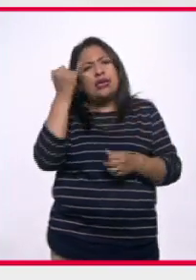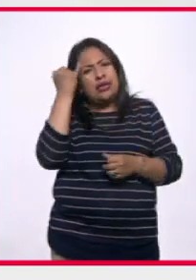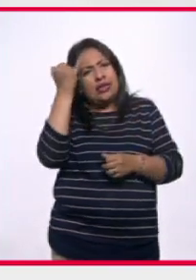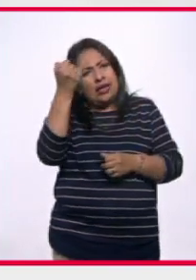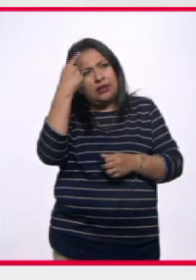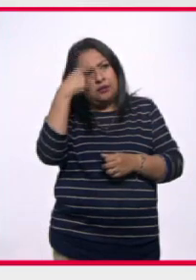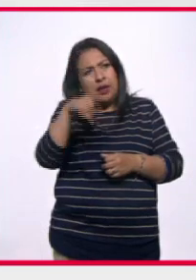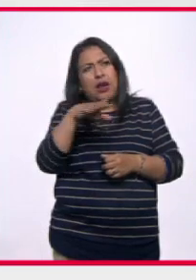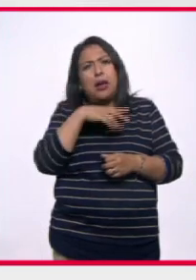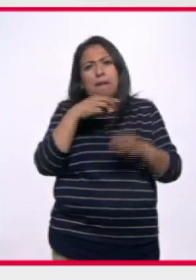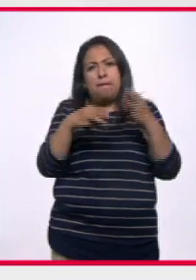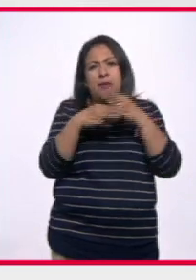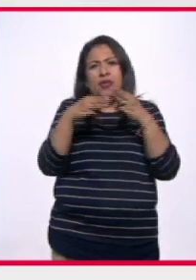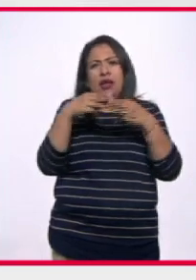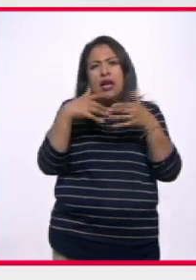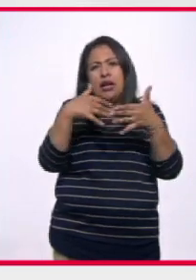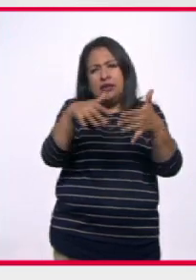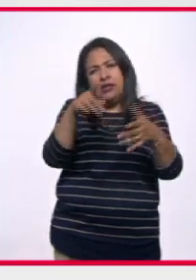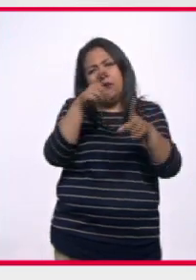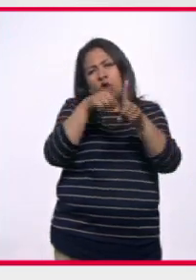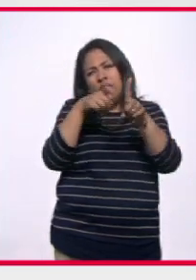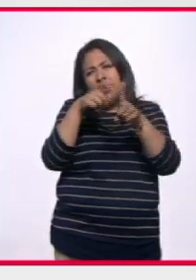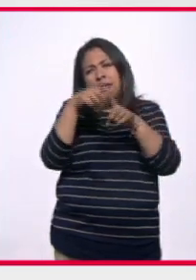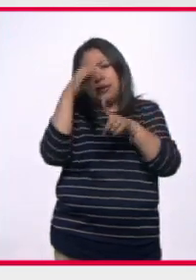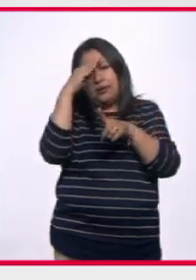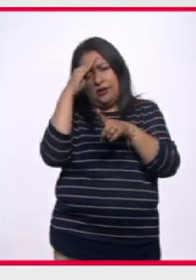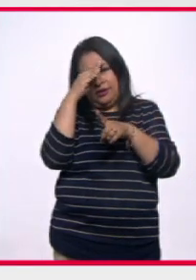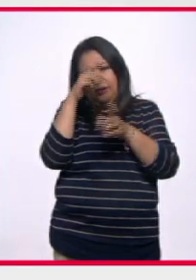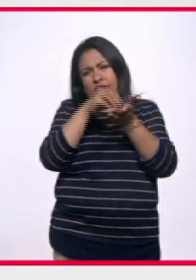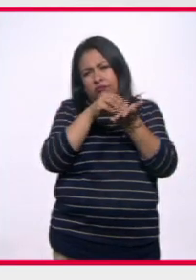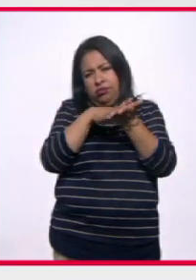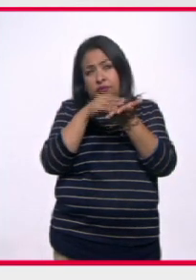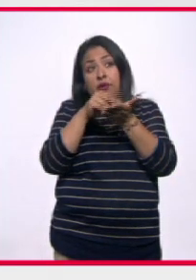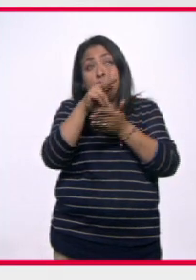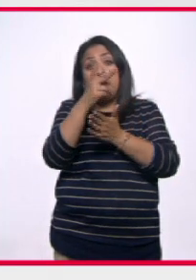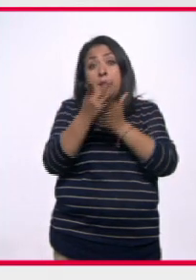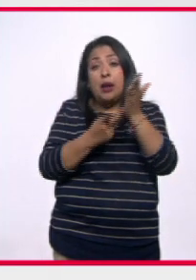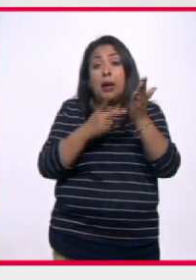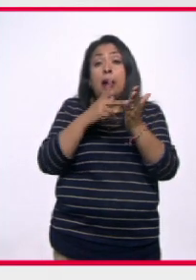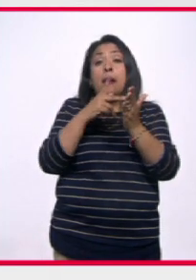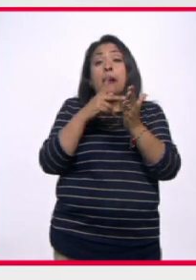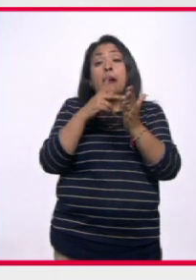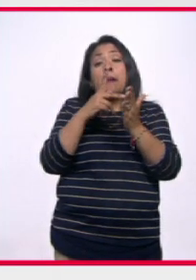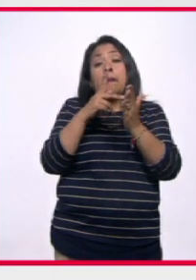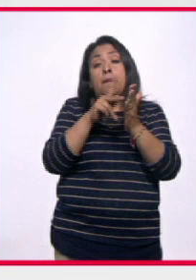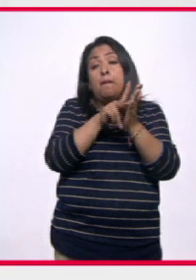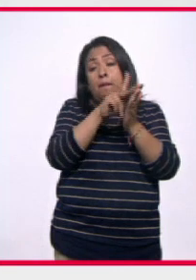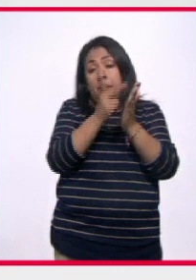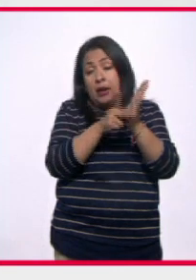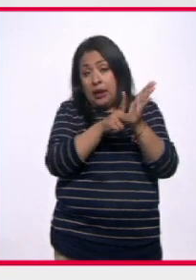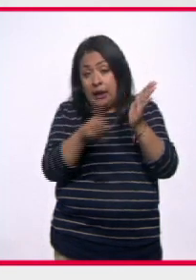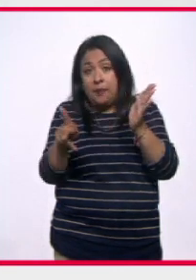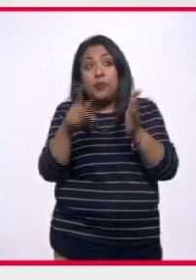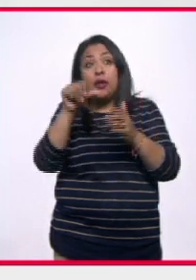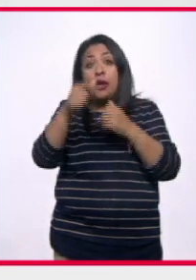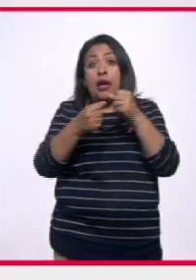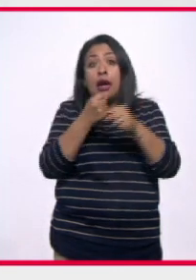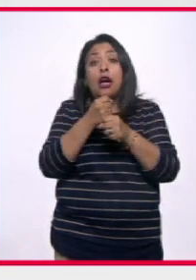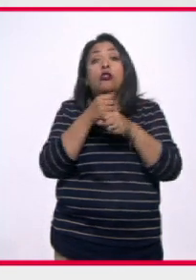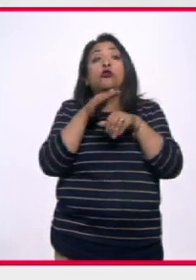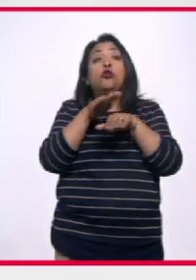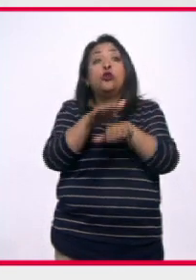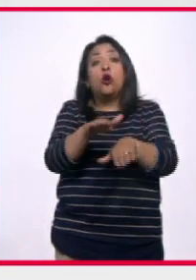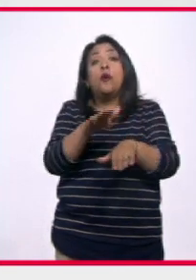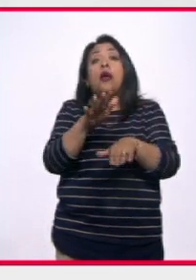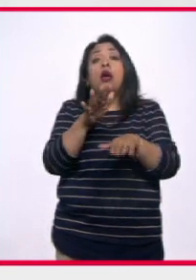para generar materiales de archivo de crítica y de reflexión escrita la planeación en la programación de poesía más alta este año tiene que ver con el